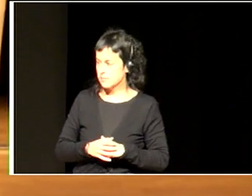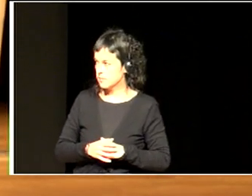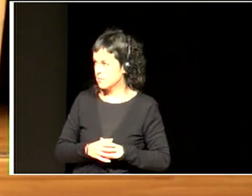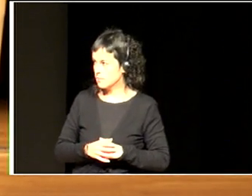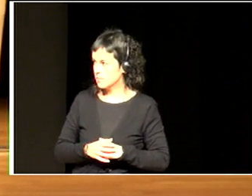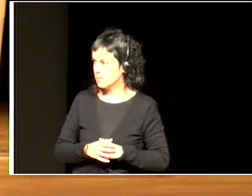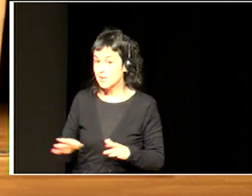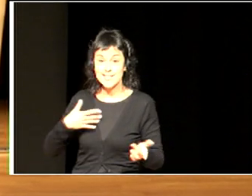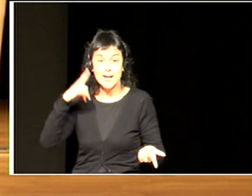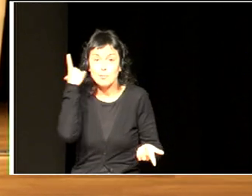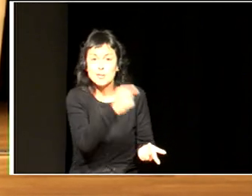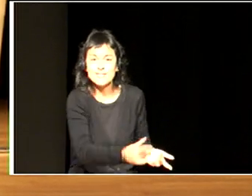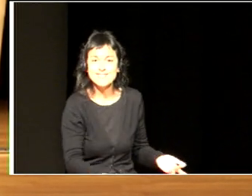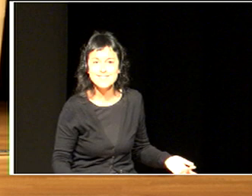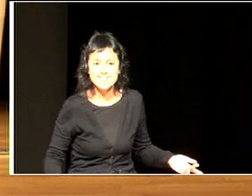y marcha